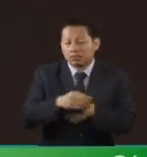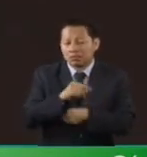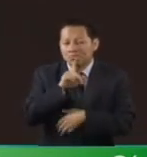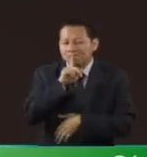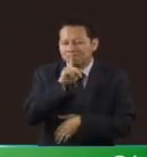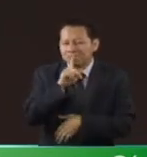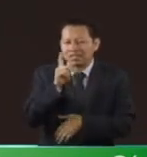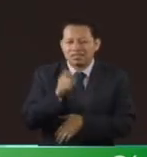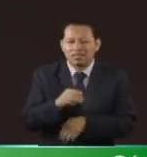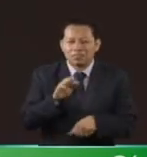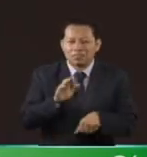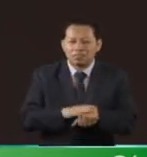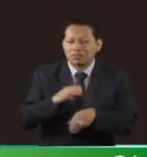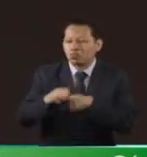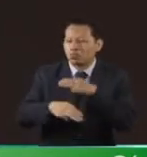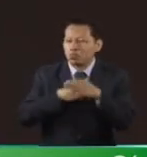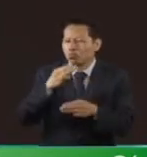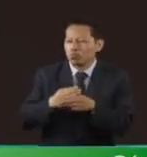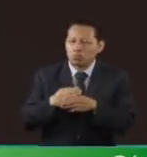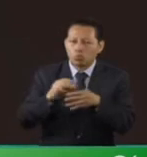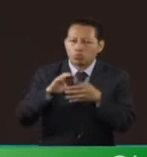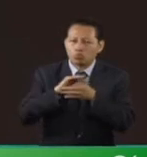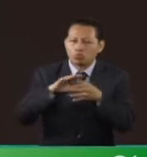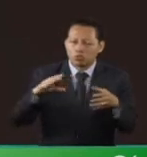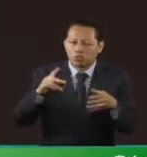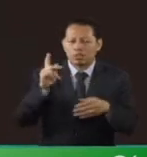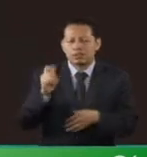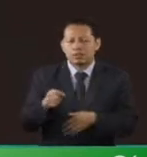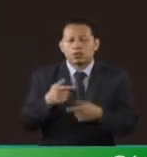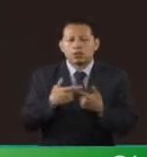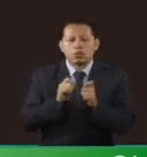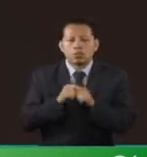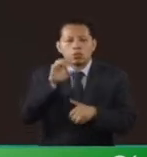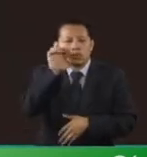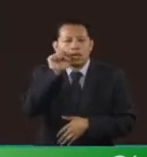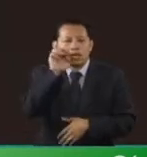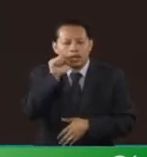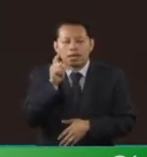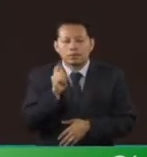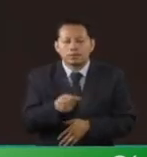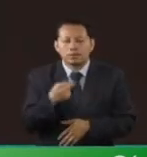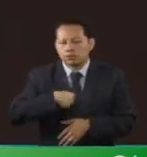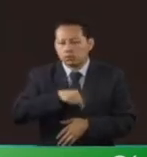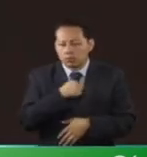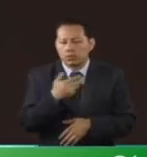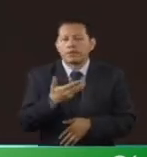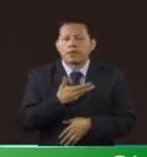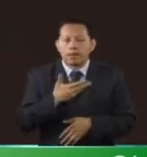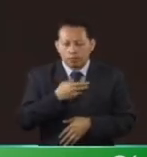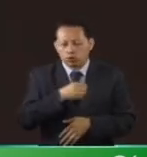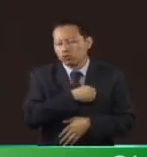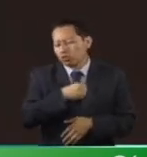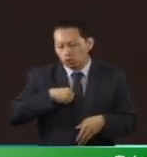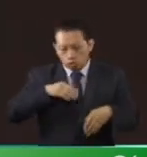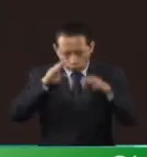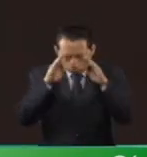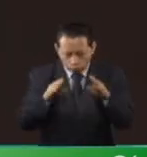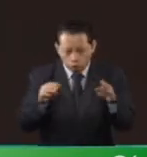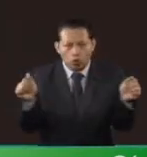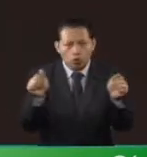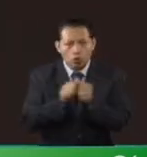aislado del mundo en en la cada naranja Tenemos un compromiso con las